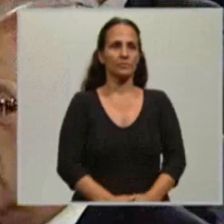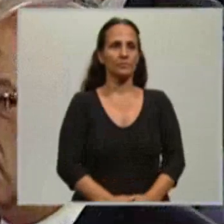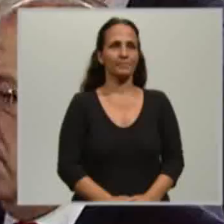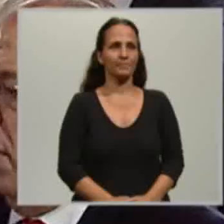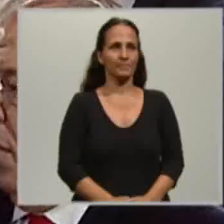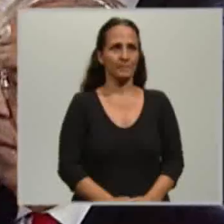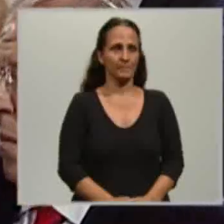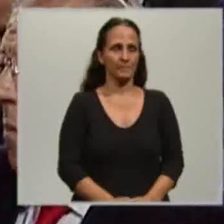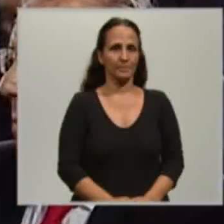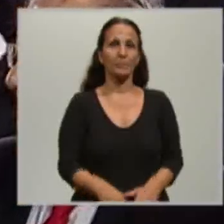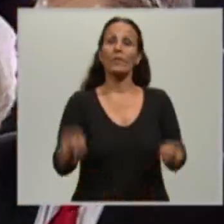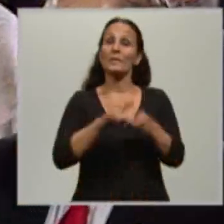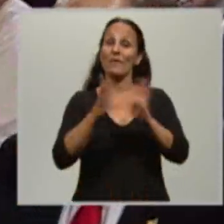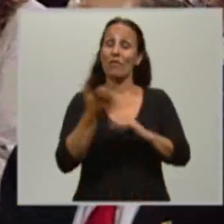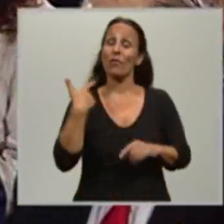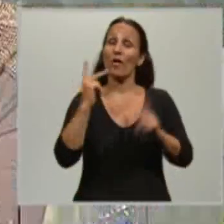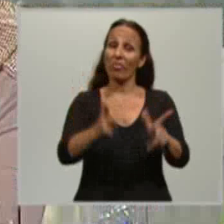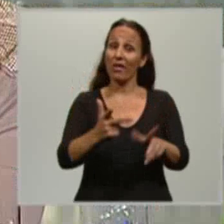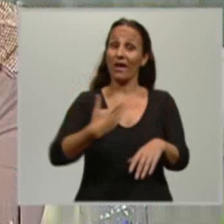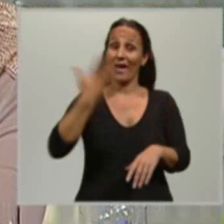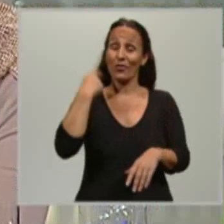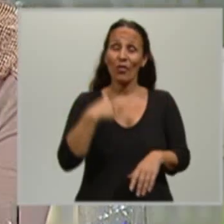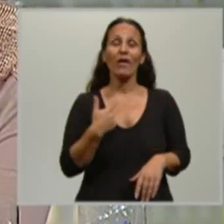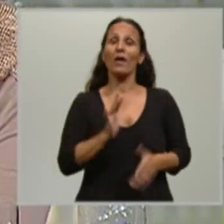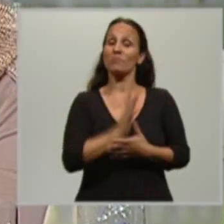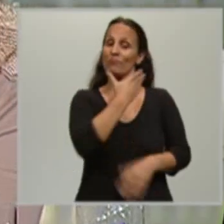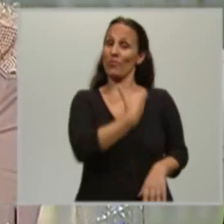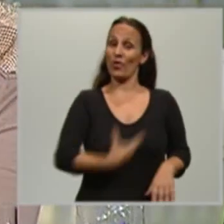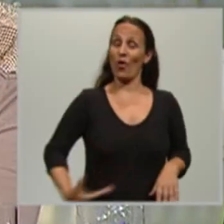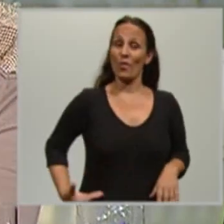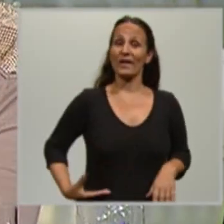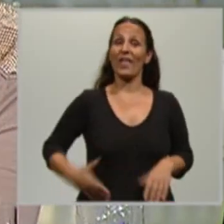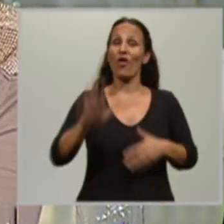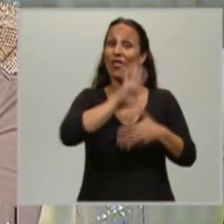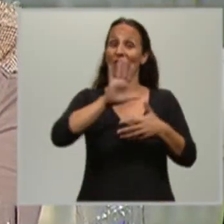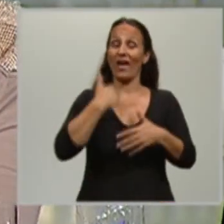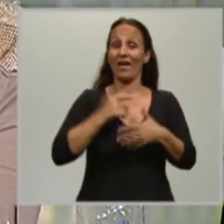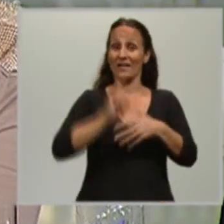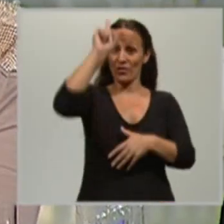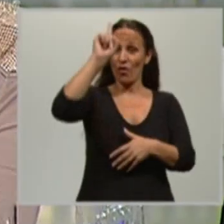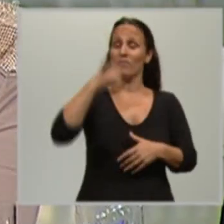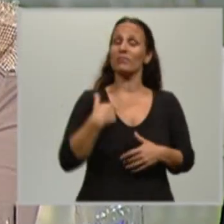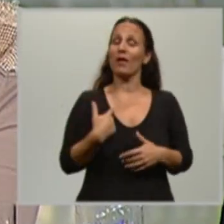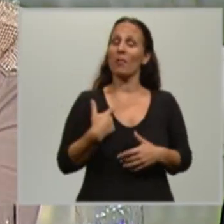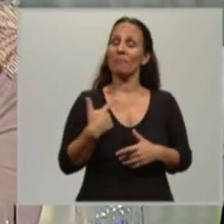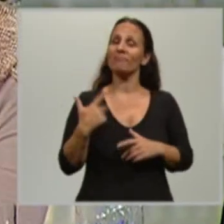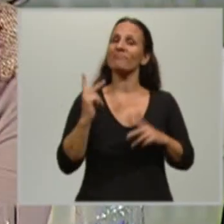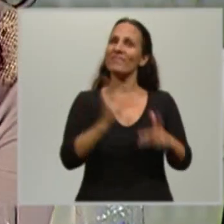y por las cuales, como decía el otro día, un gobernador del norte de nuestro país nos hace